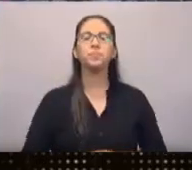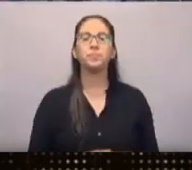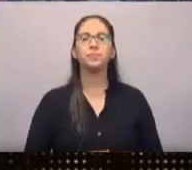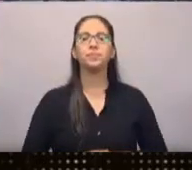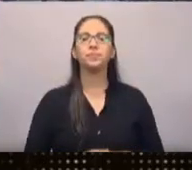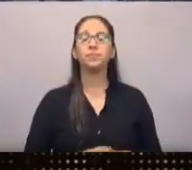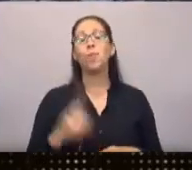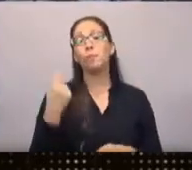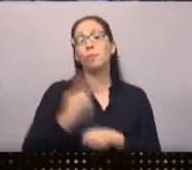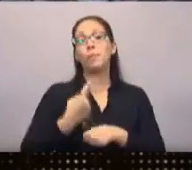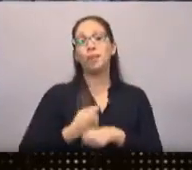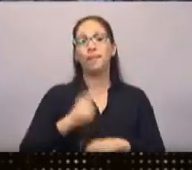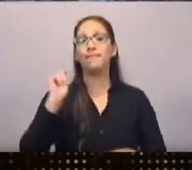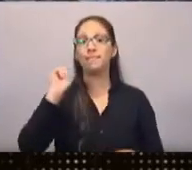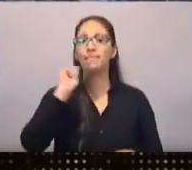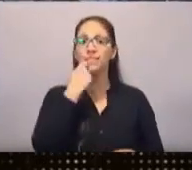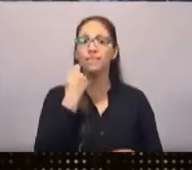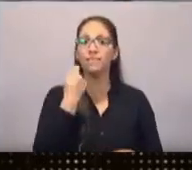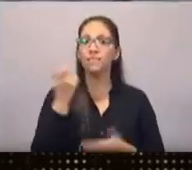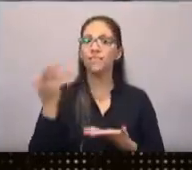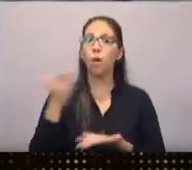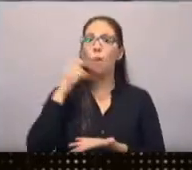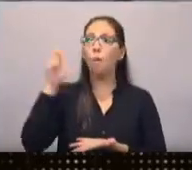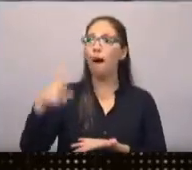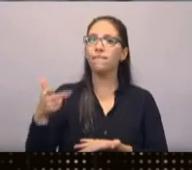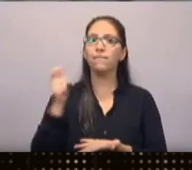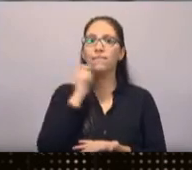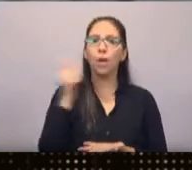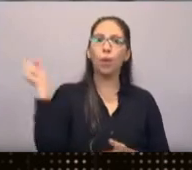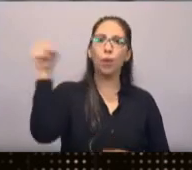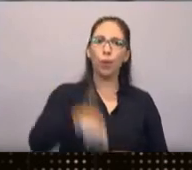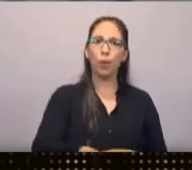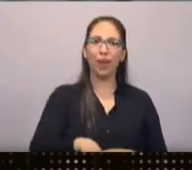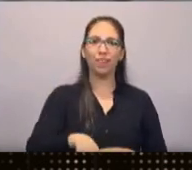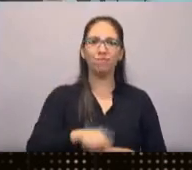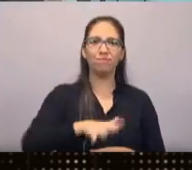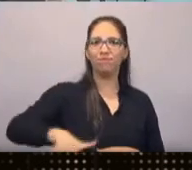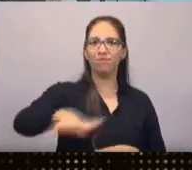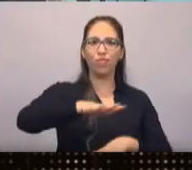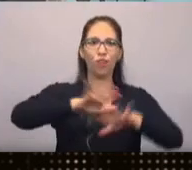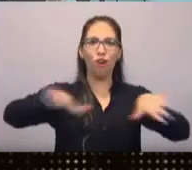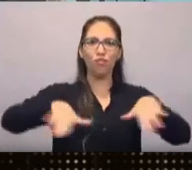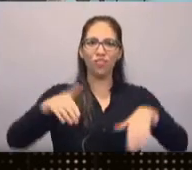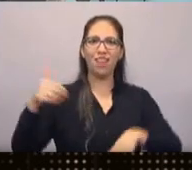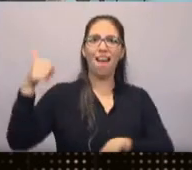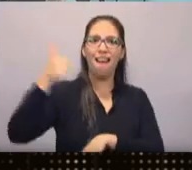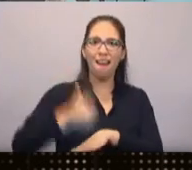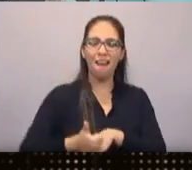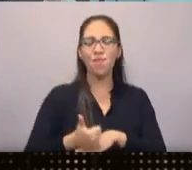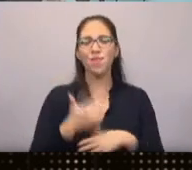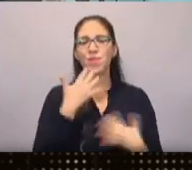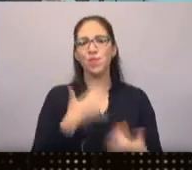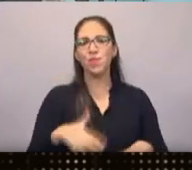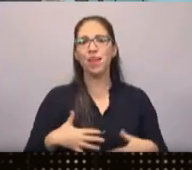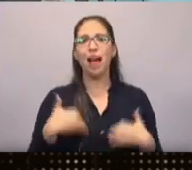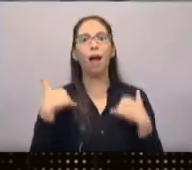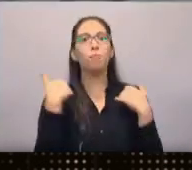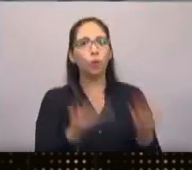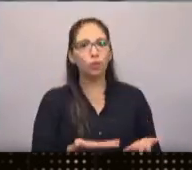bueno primero Qué lindo qué lindo Juan estar de vuelta acá en el partido de la costa La verdad que